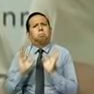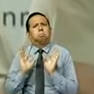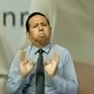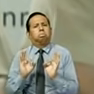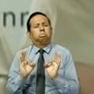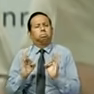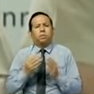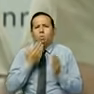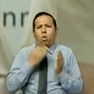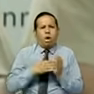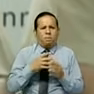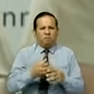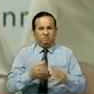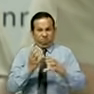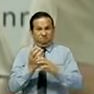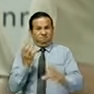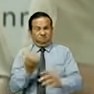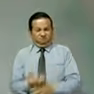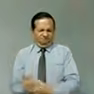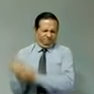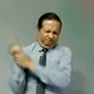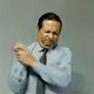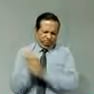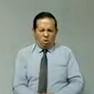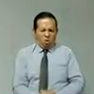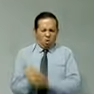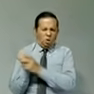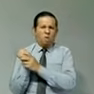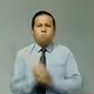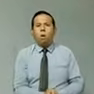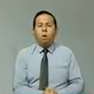las seguridades con combos, con herramientas, con cizallas. Lo que no